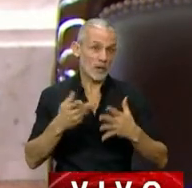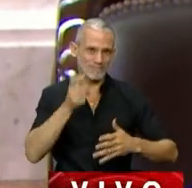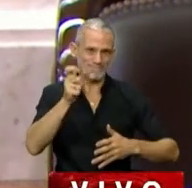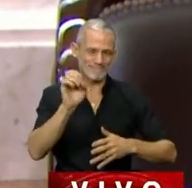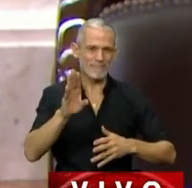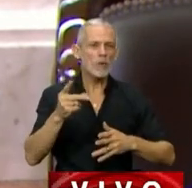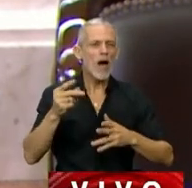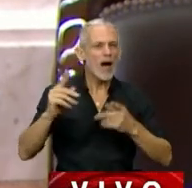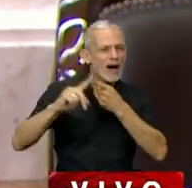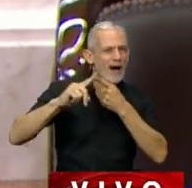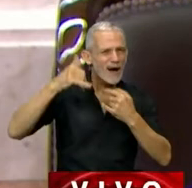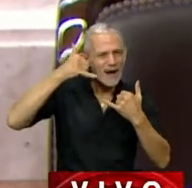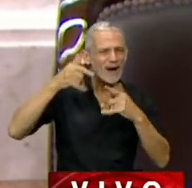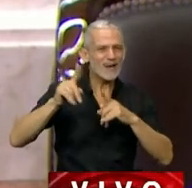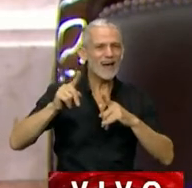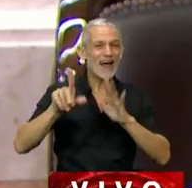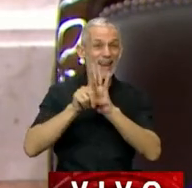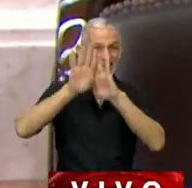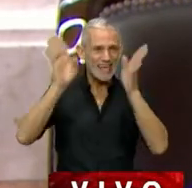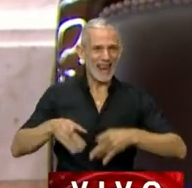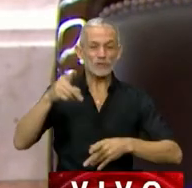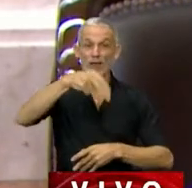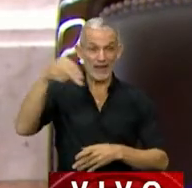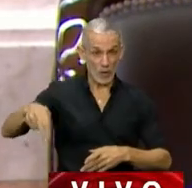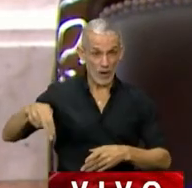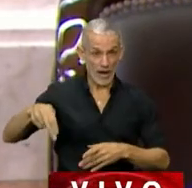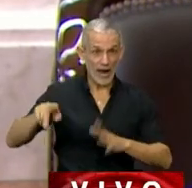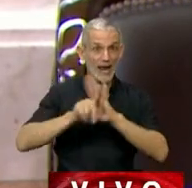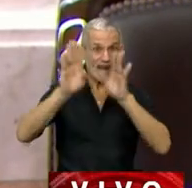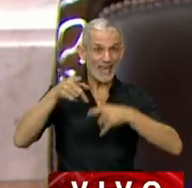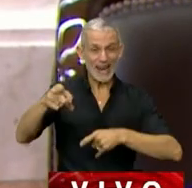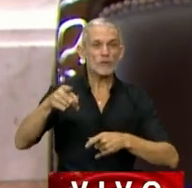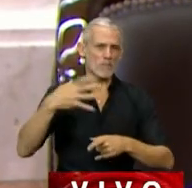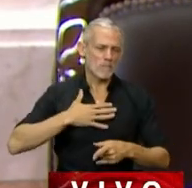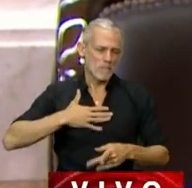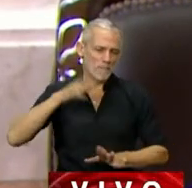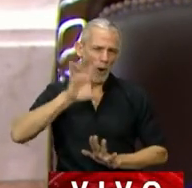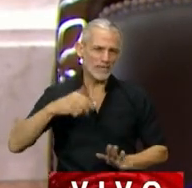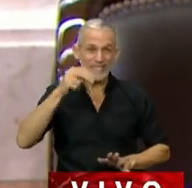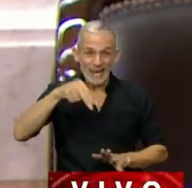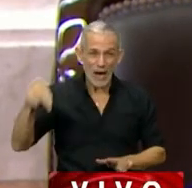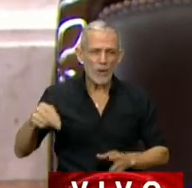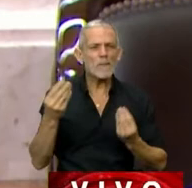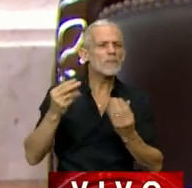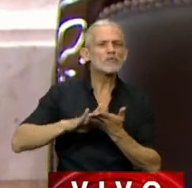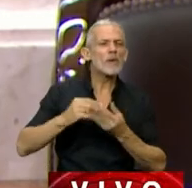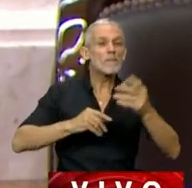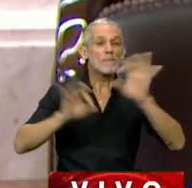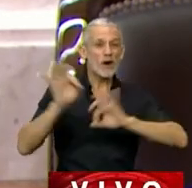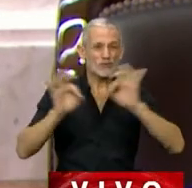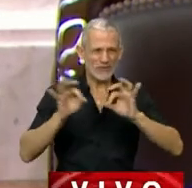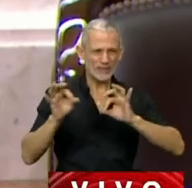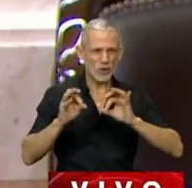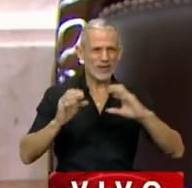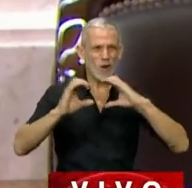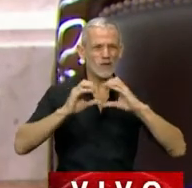hubo una comunicación de la legislatura de Neuquén, la legislatura de mi provincia, por un proyecto de comunicación